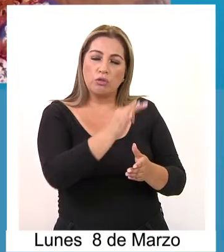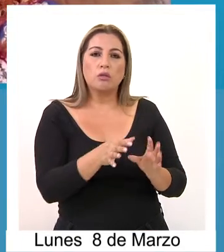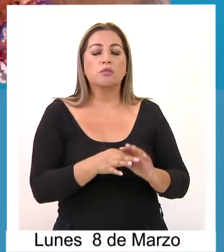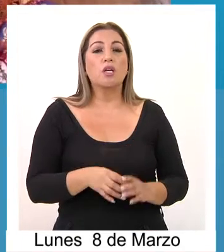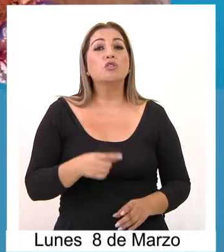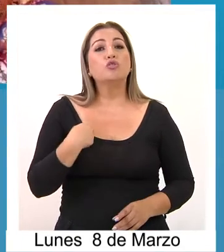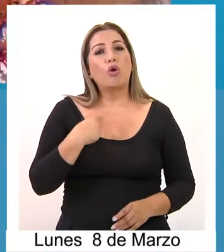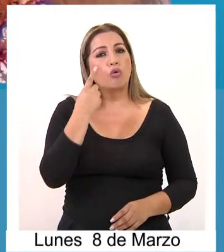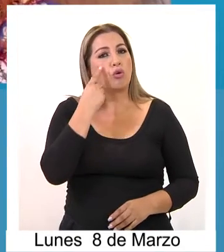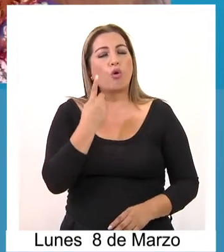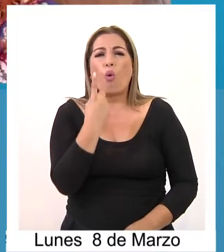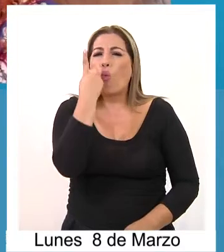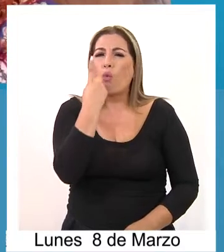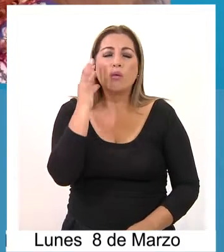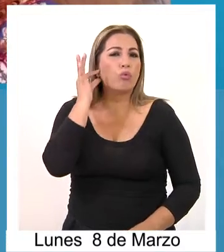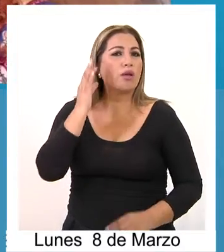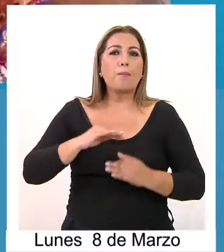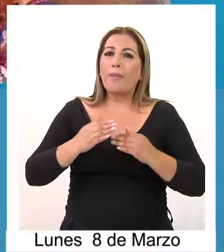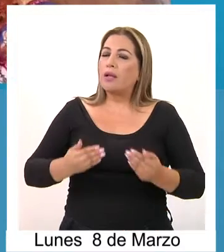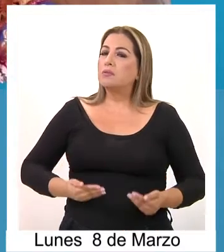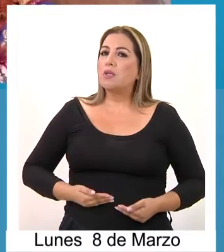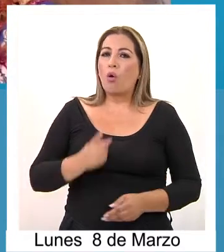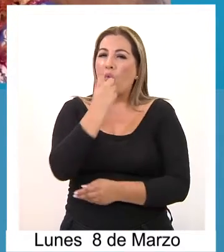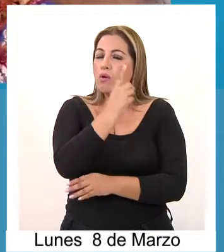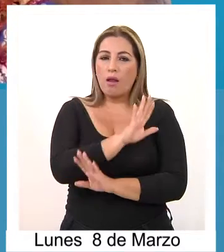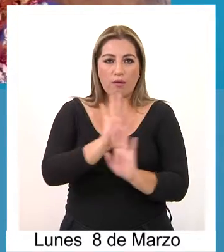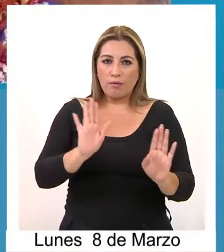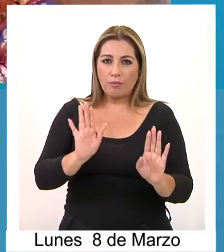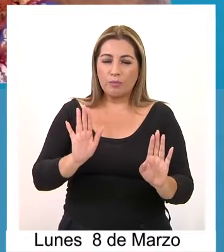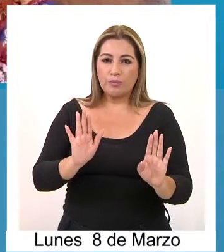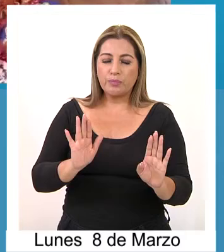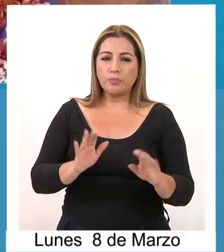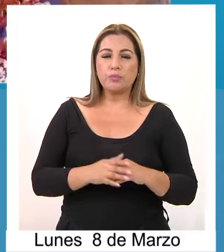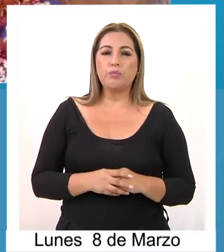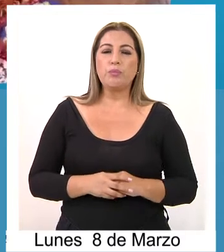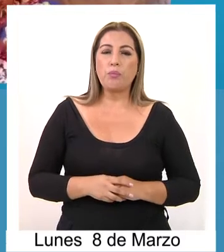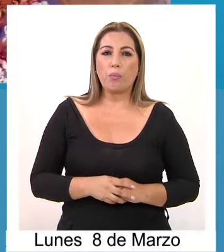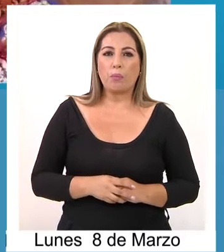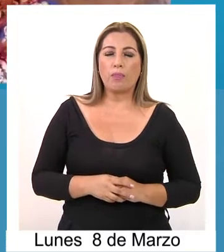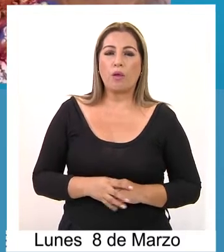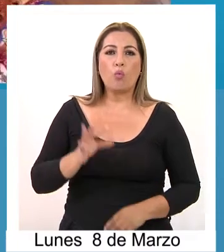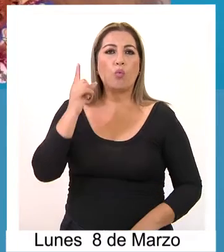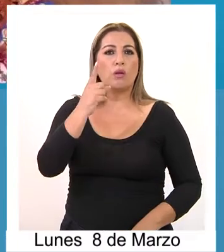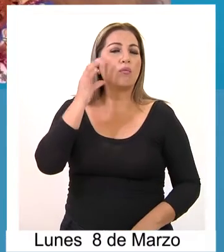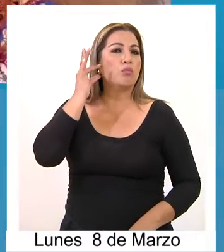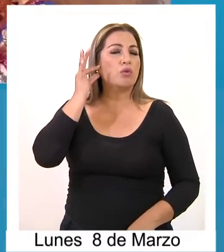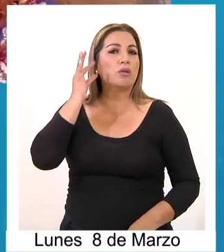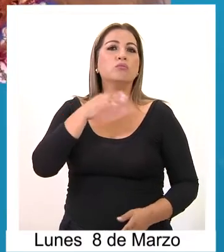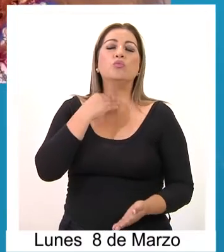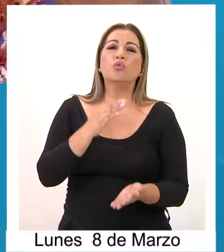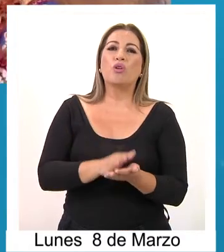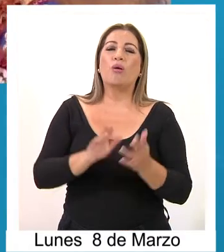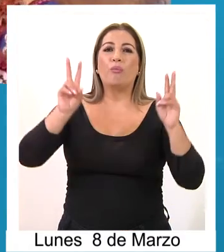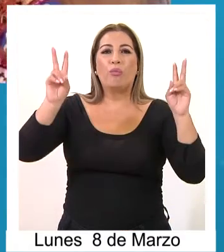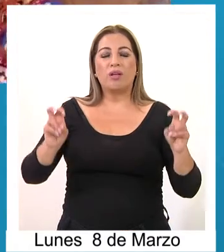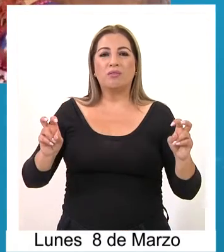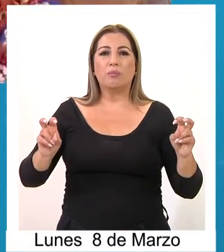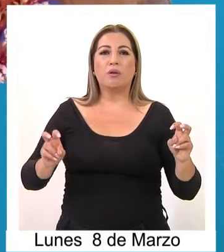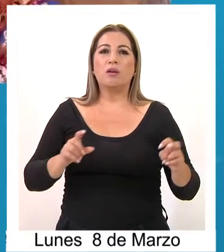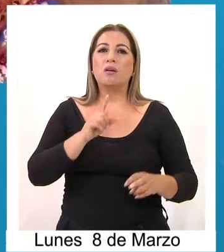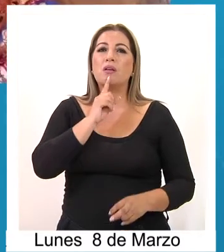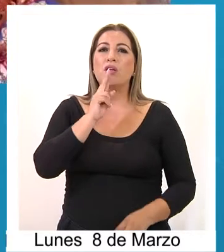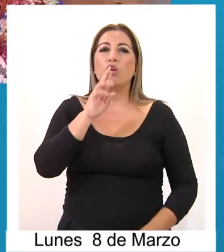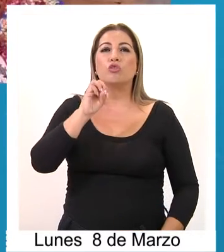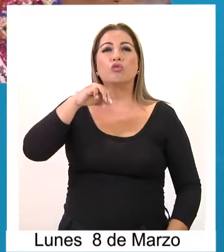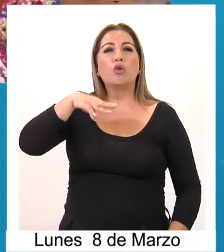Chile conozco una muerte, no sé si es que ha habido otra y que la mm. desconozco, que fue una mujer que falleció por la complicación trombótica.